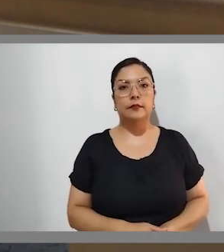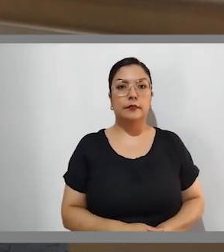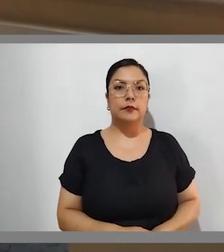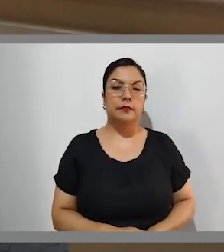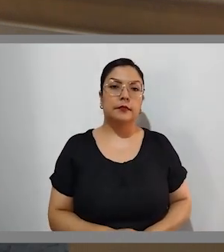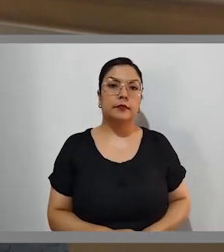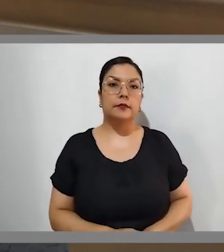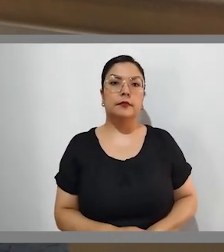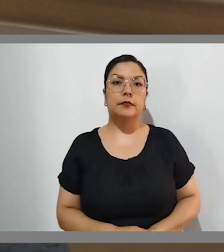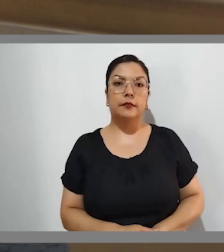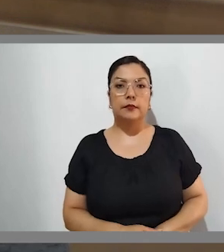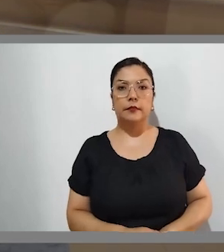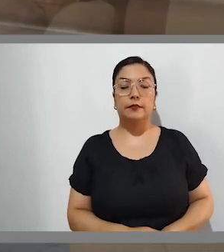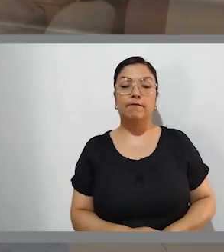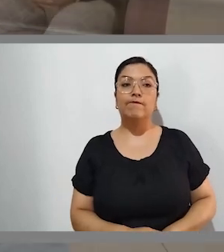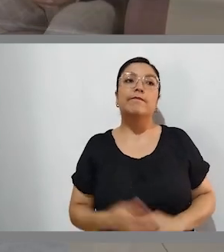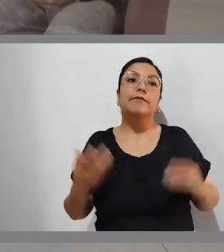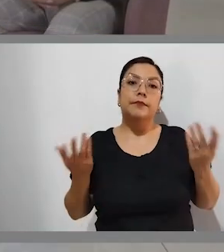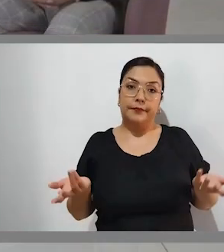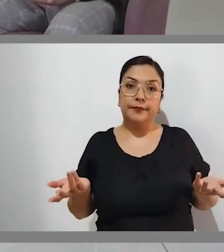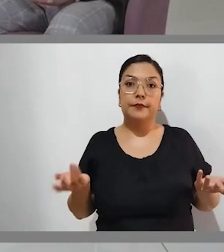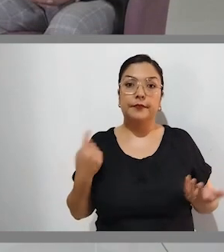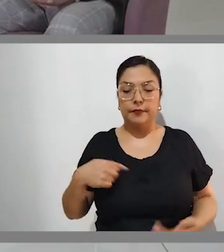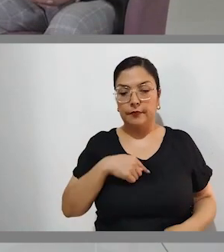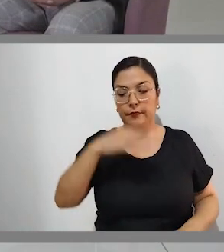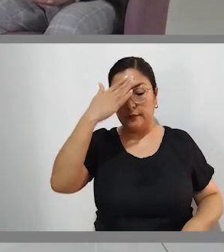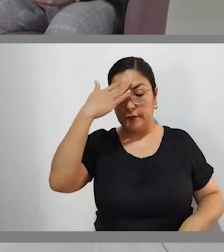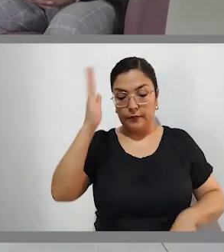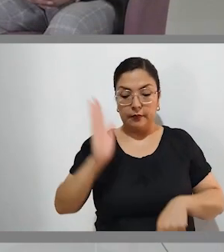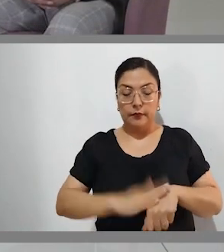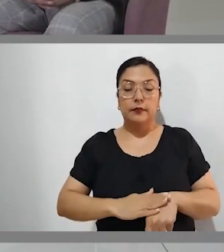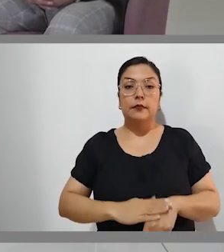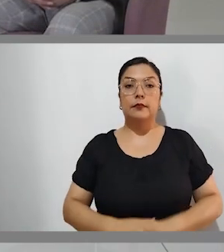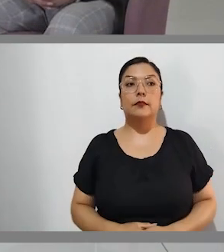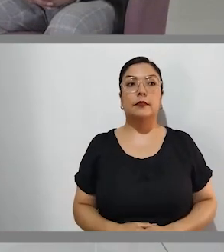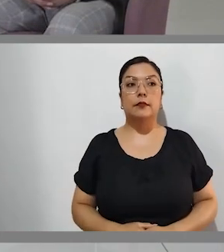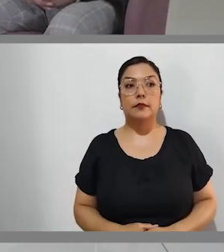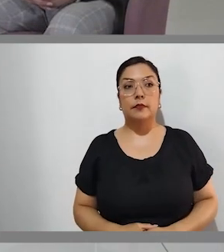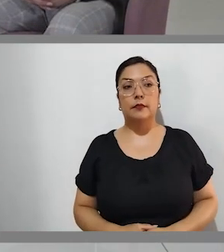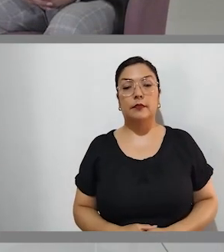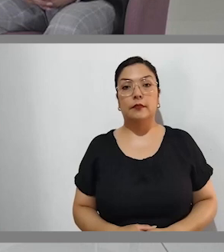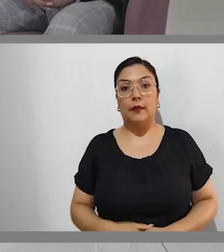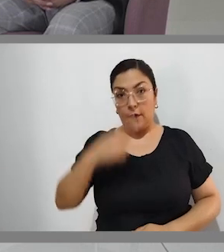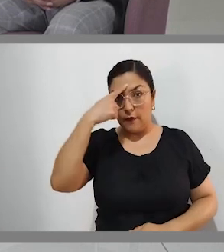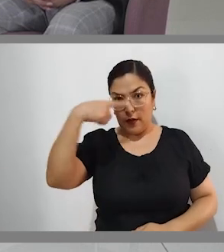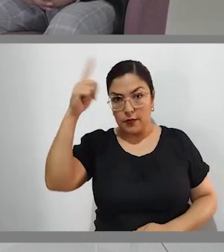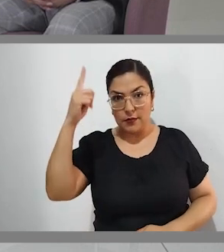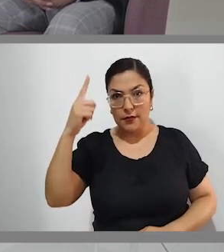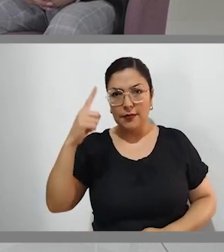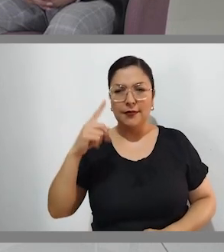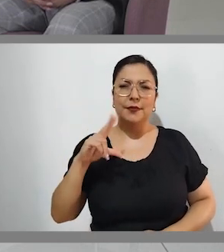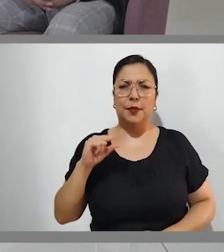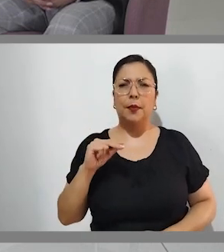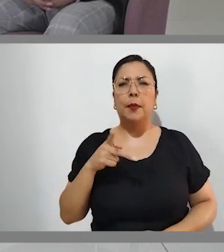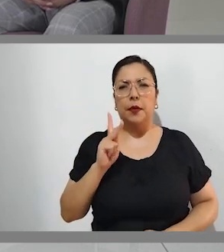recordar siempre que nuestro modelo electoral siempre presenta desafíos, temas, y ahorita vamos a platicar de eso.